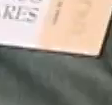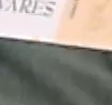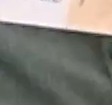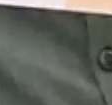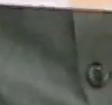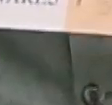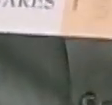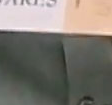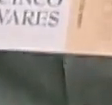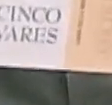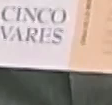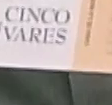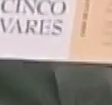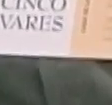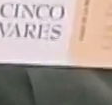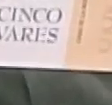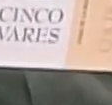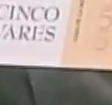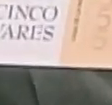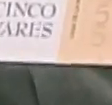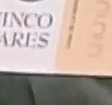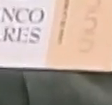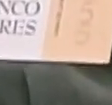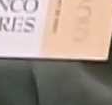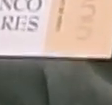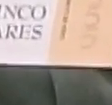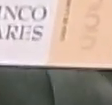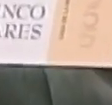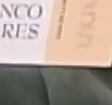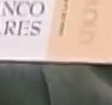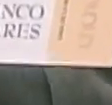Y me dice Taret que se llama el sapito rayado aquí.